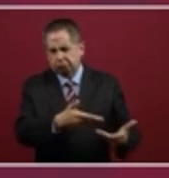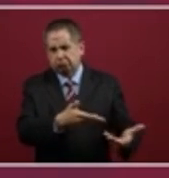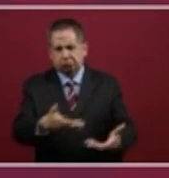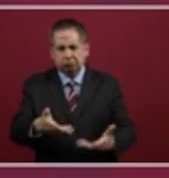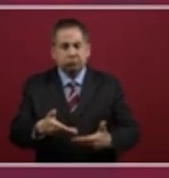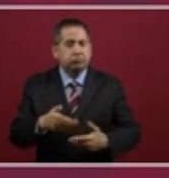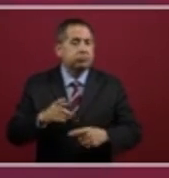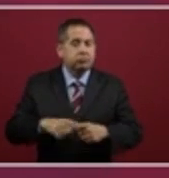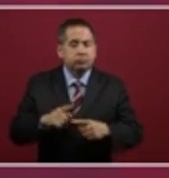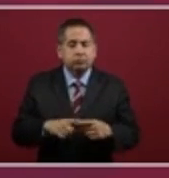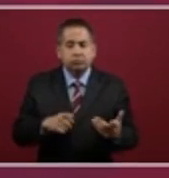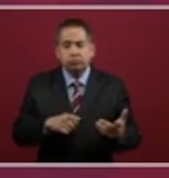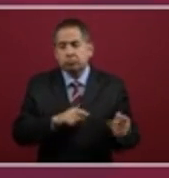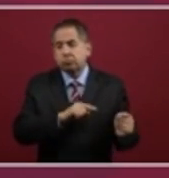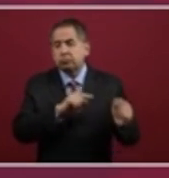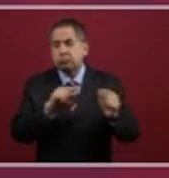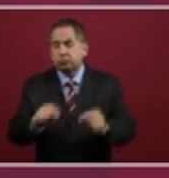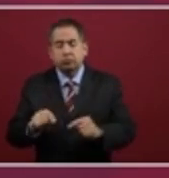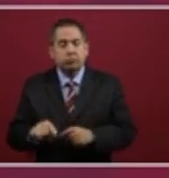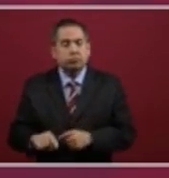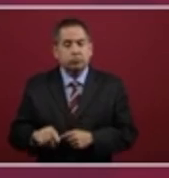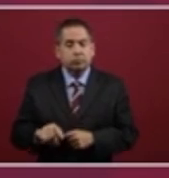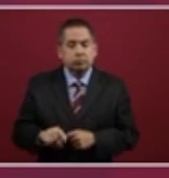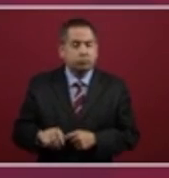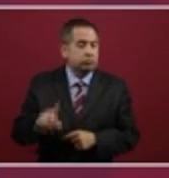que llevaran a Diego